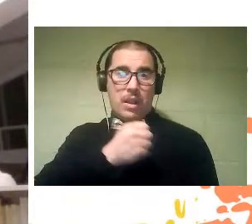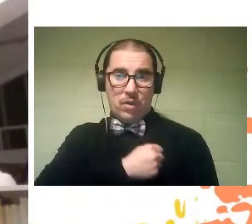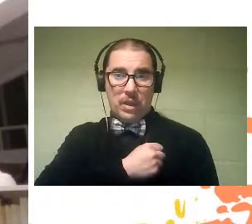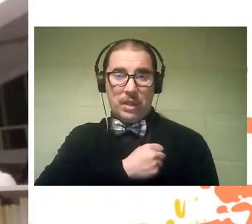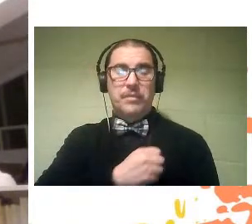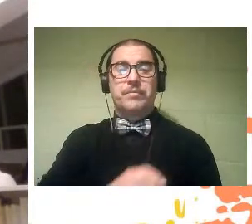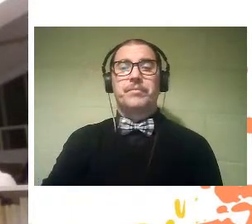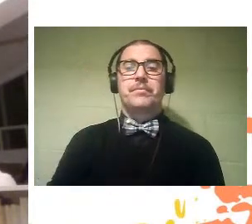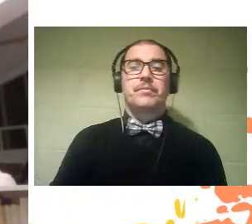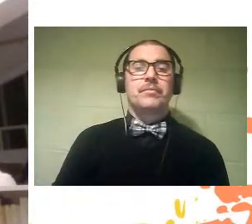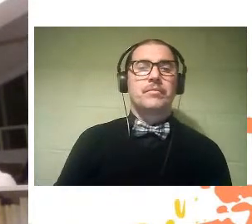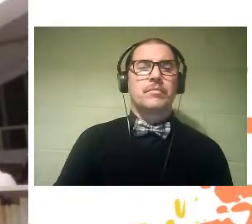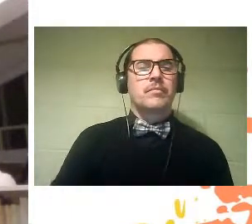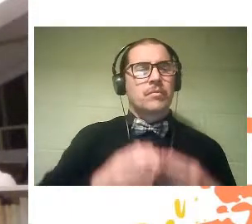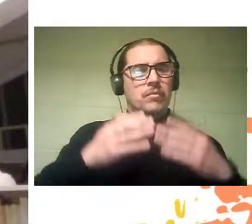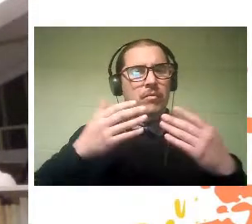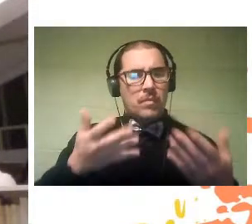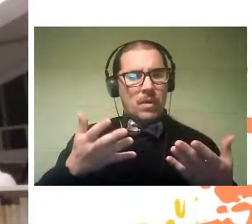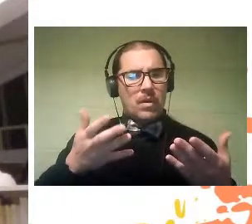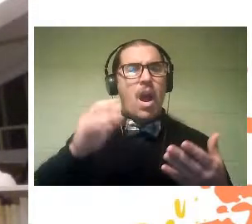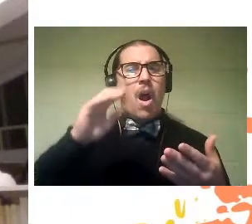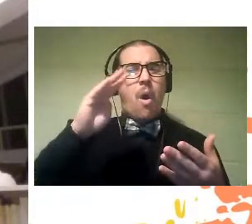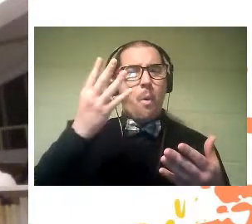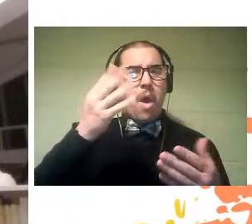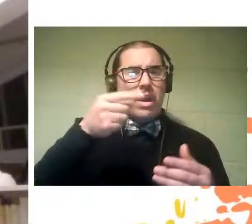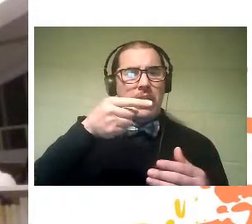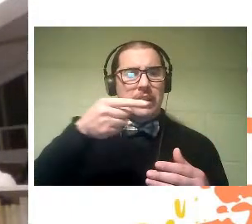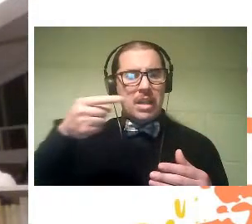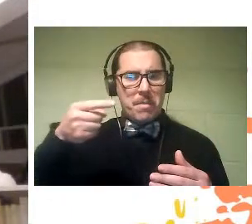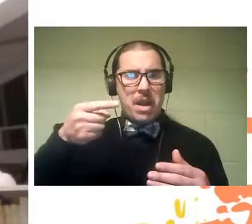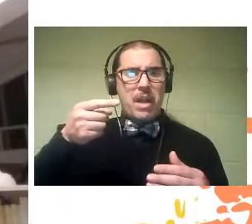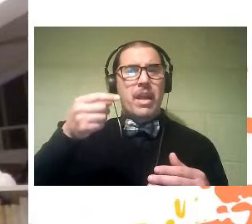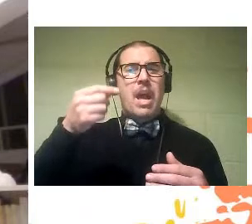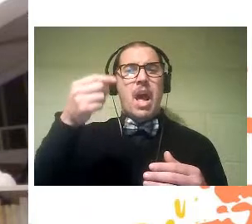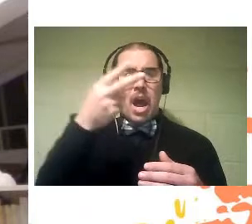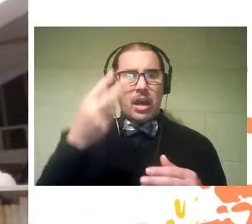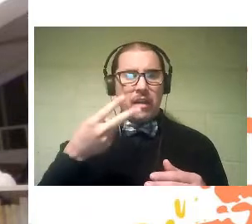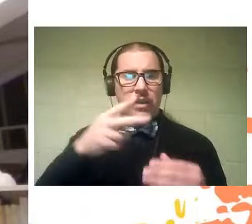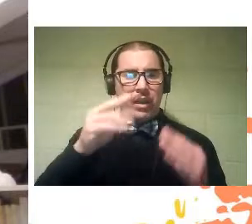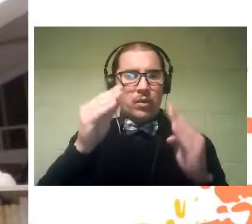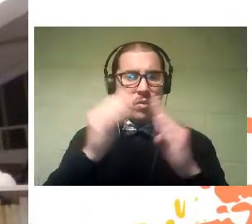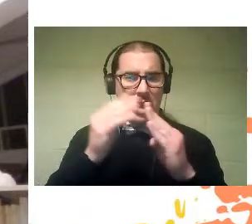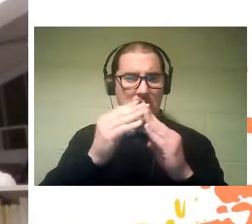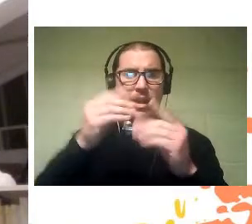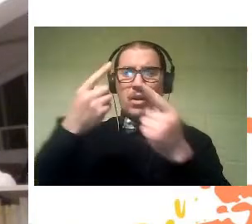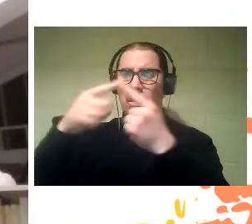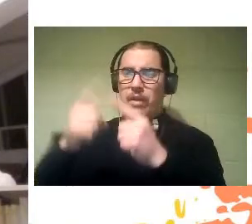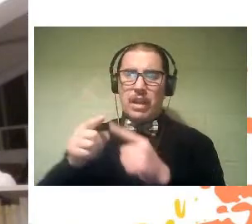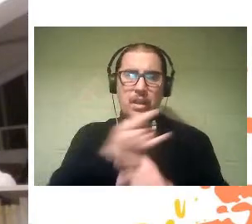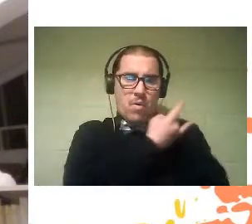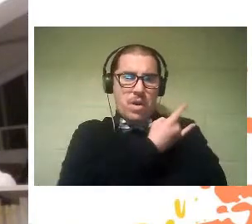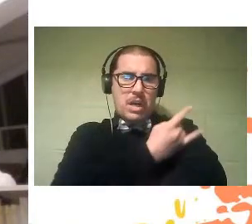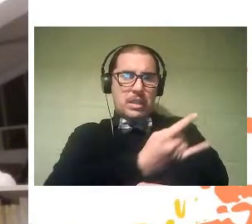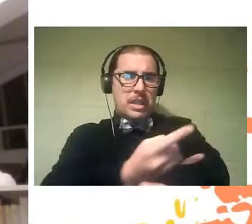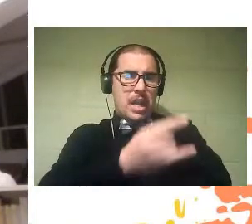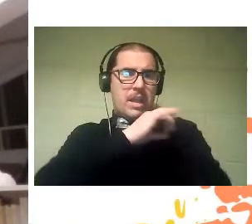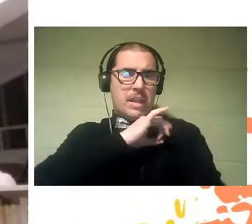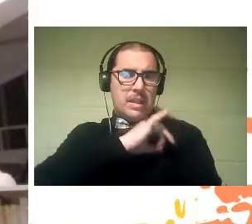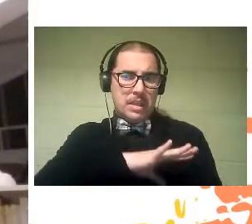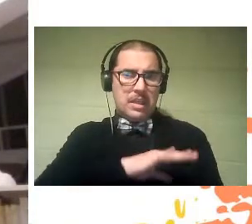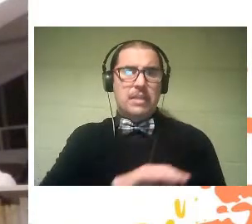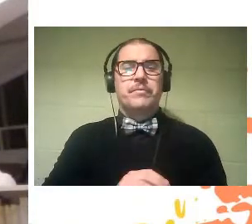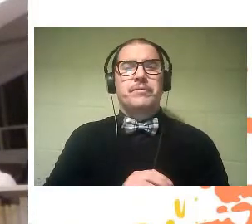Católica. En nuestra cuarta semana de Artifica tu Casa con las universidades de Chile,